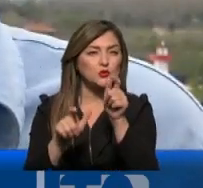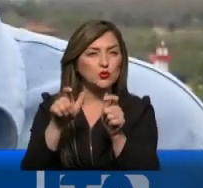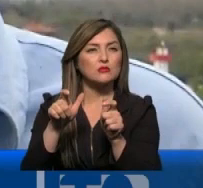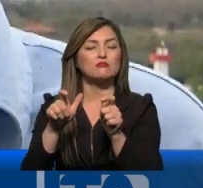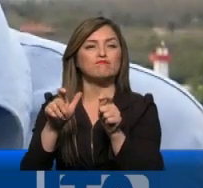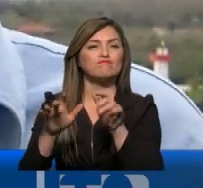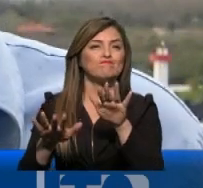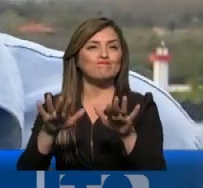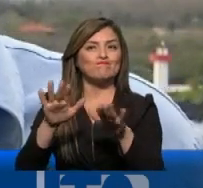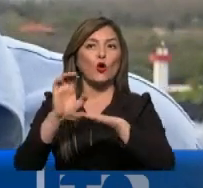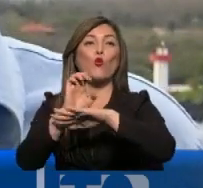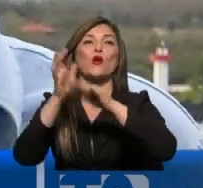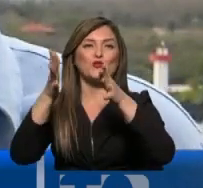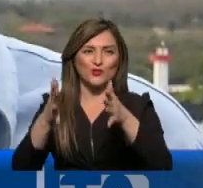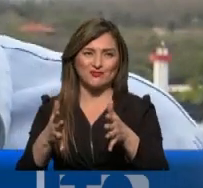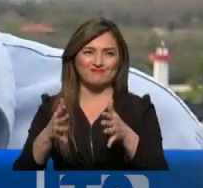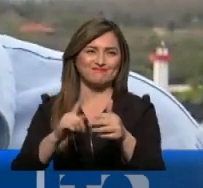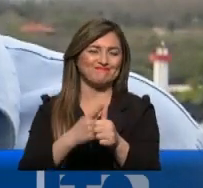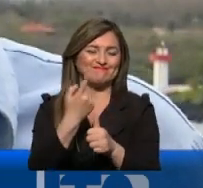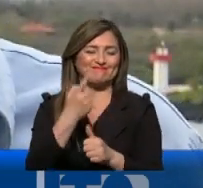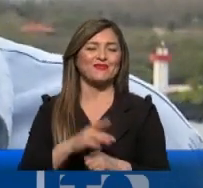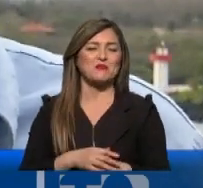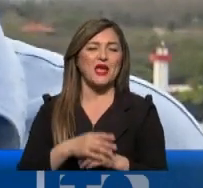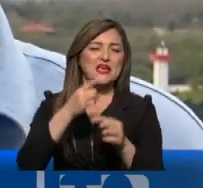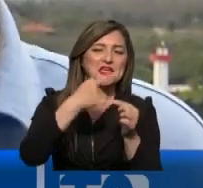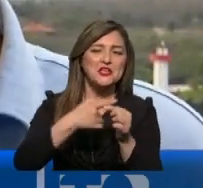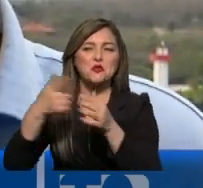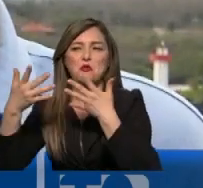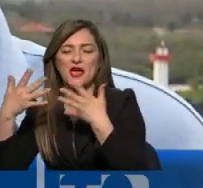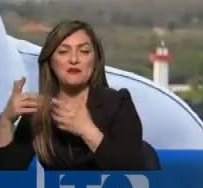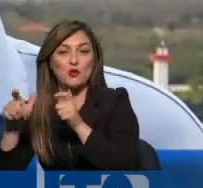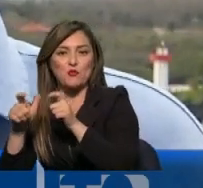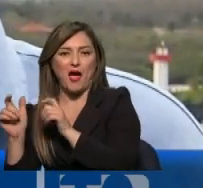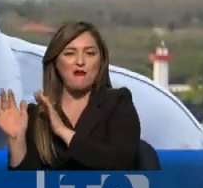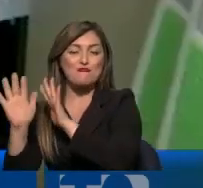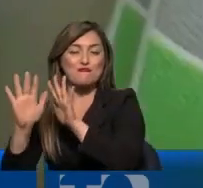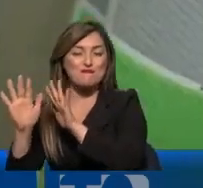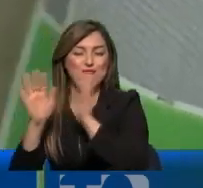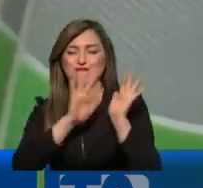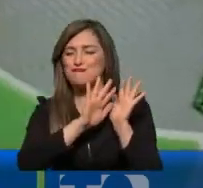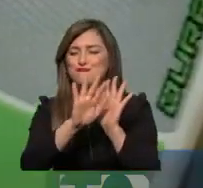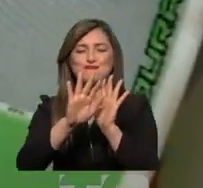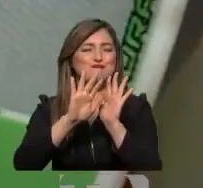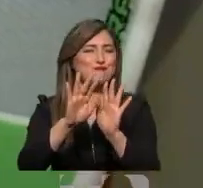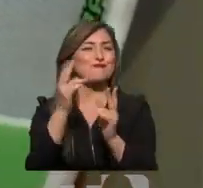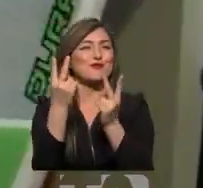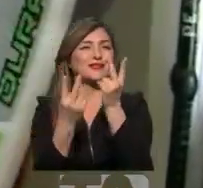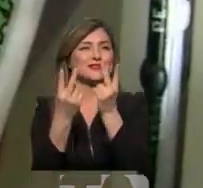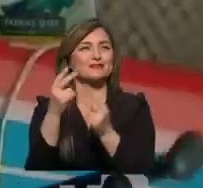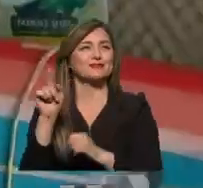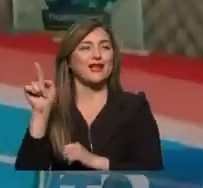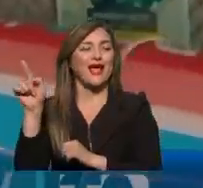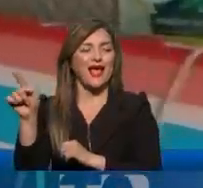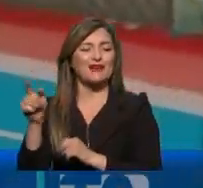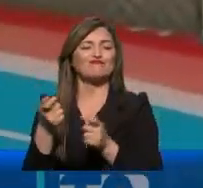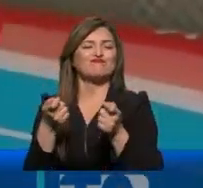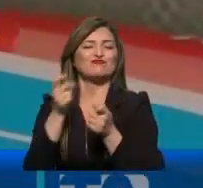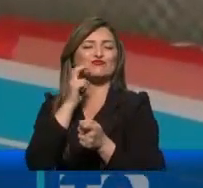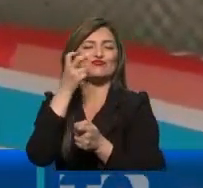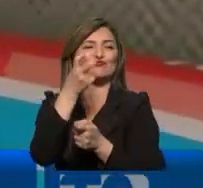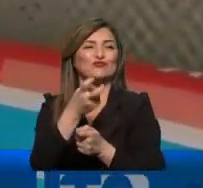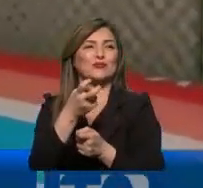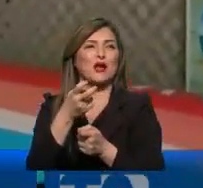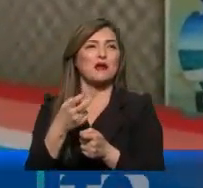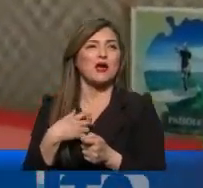hoy son ecuatorianos, principalmente las ciudades de Quito y Guayaquil, quienes nos han visitado. Eric es operador turístico y cuenta que cada